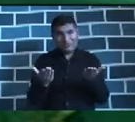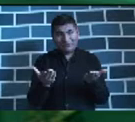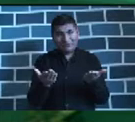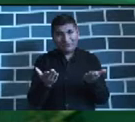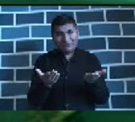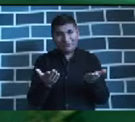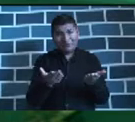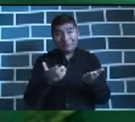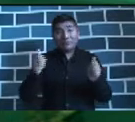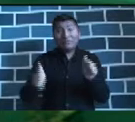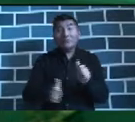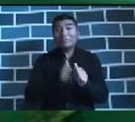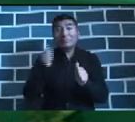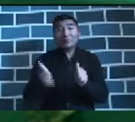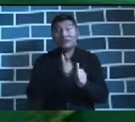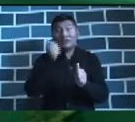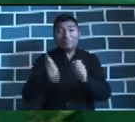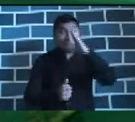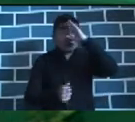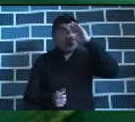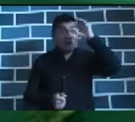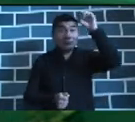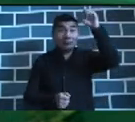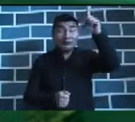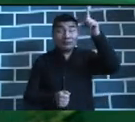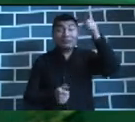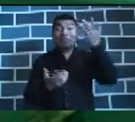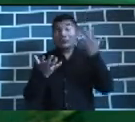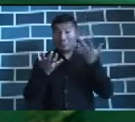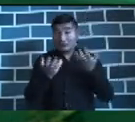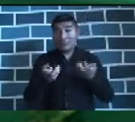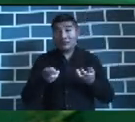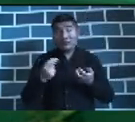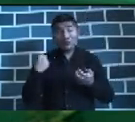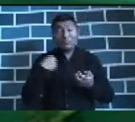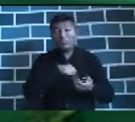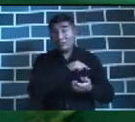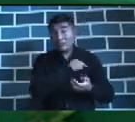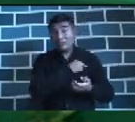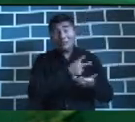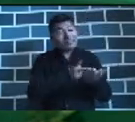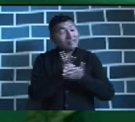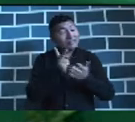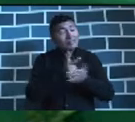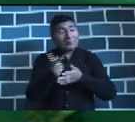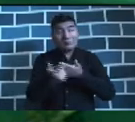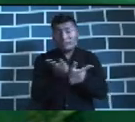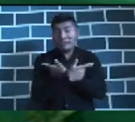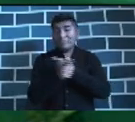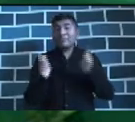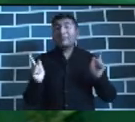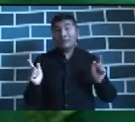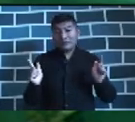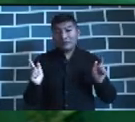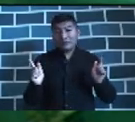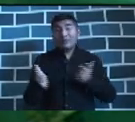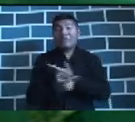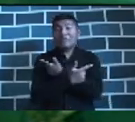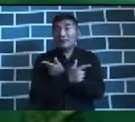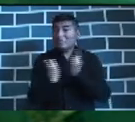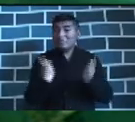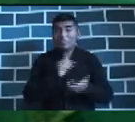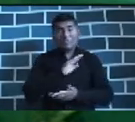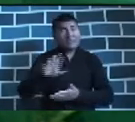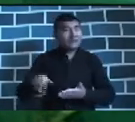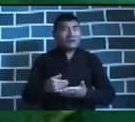en el seguimiento a él nos quiere realmente libres libres de